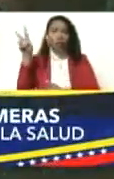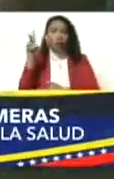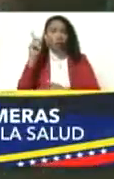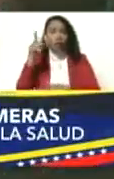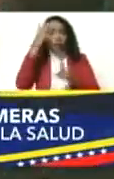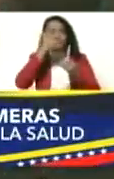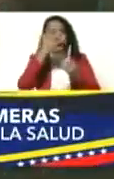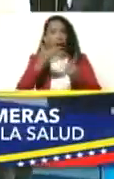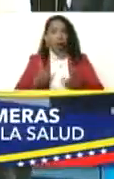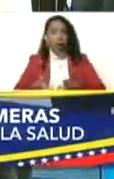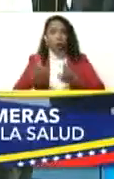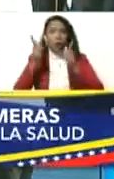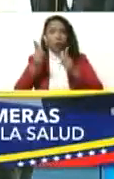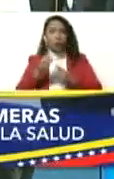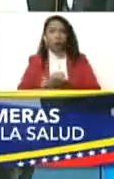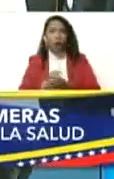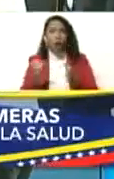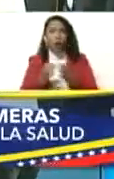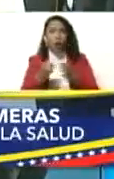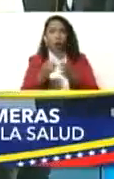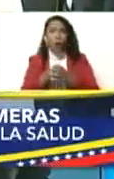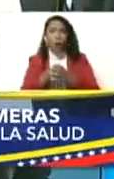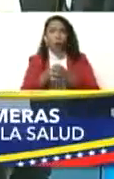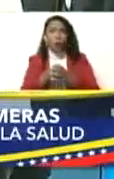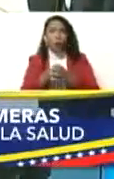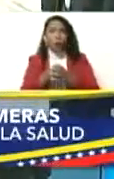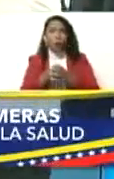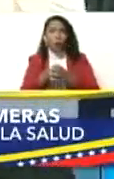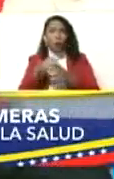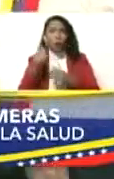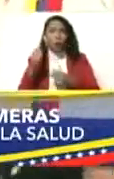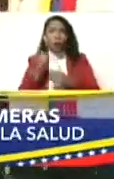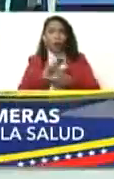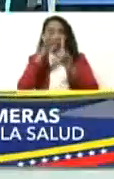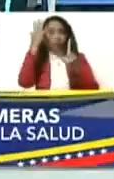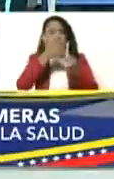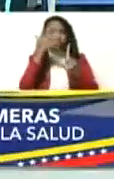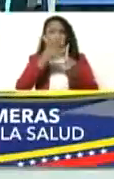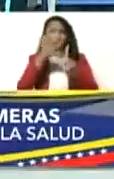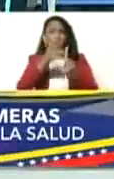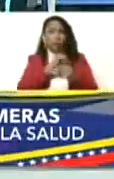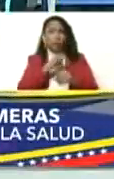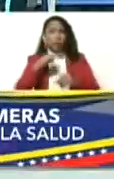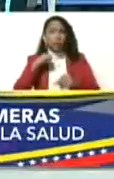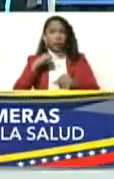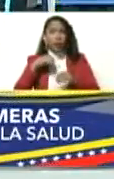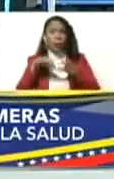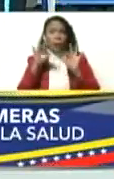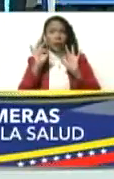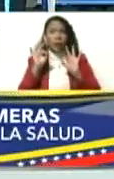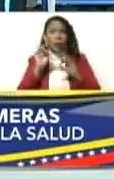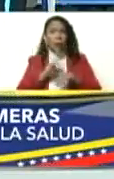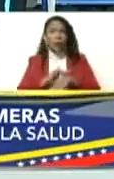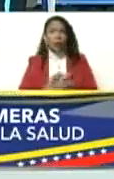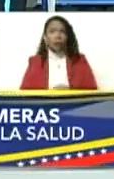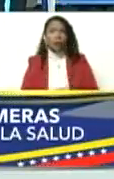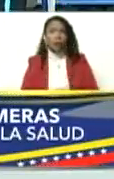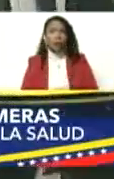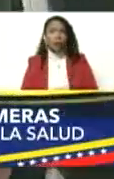las autoridades del sector de la salud implementar planes para aumentar la formación de profesionales en la especialidad de medicina integral. Teniente